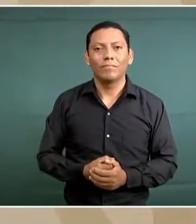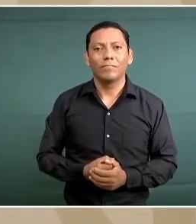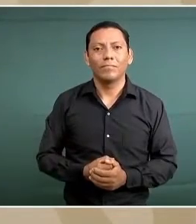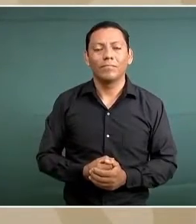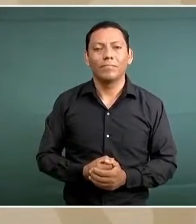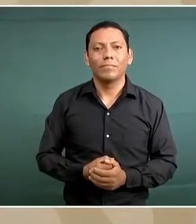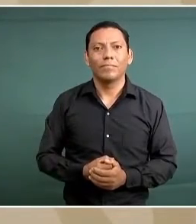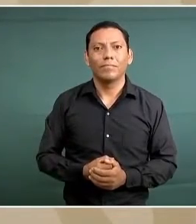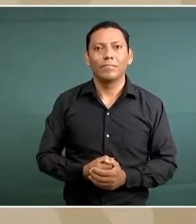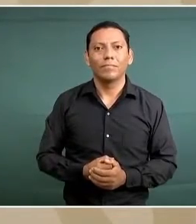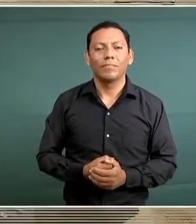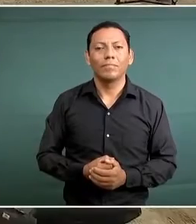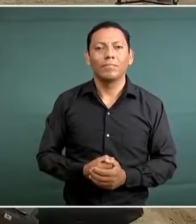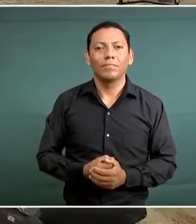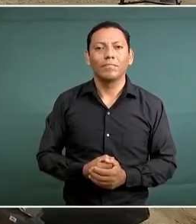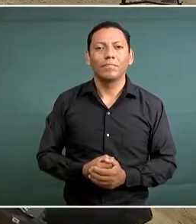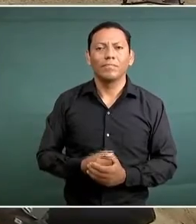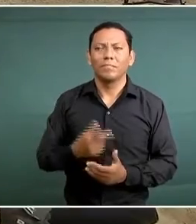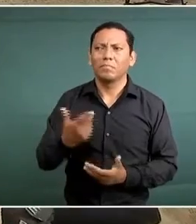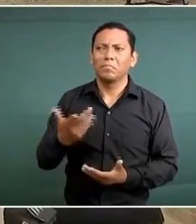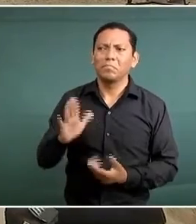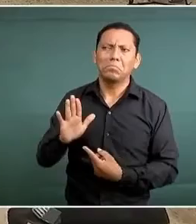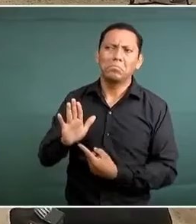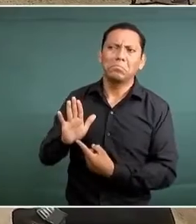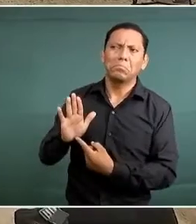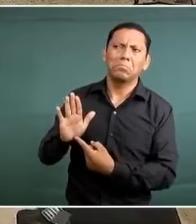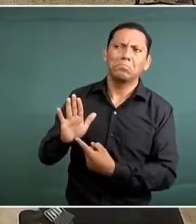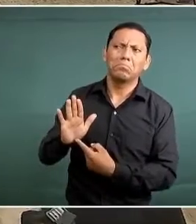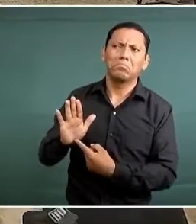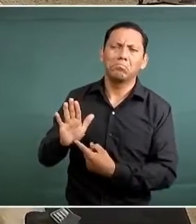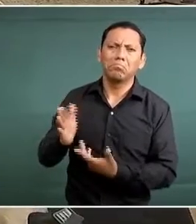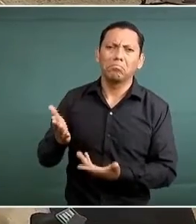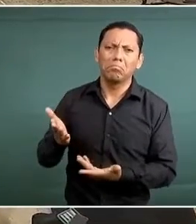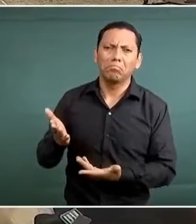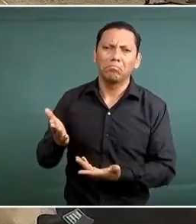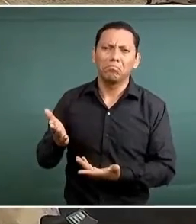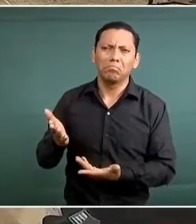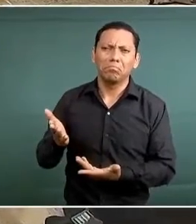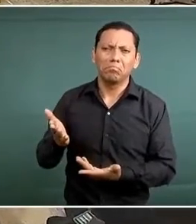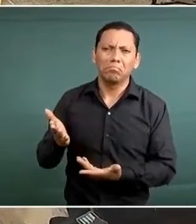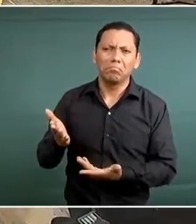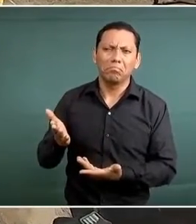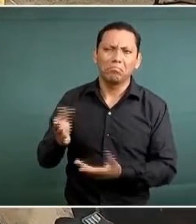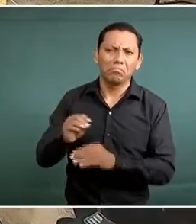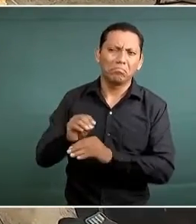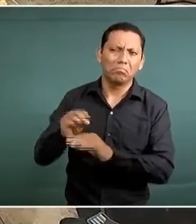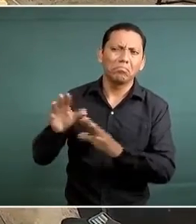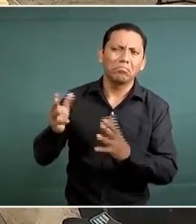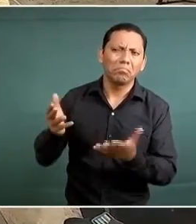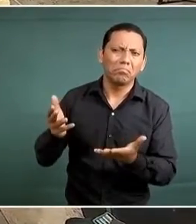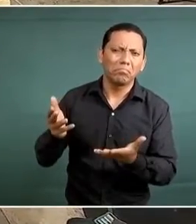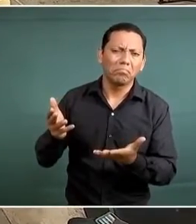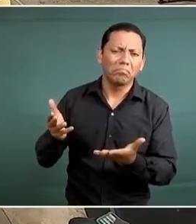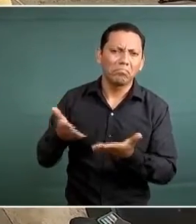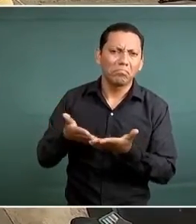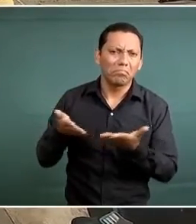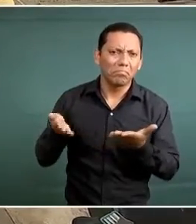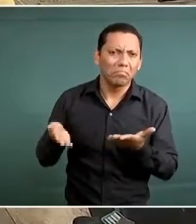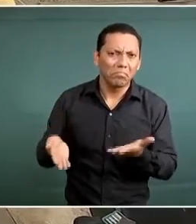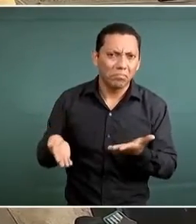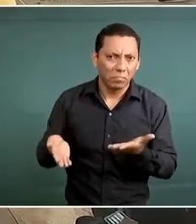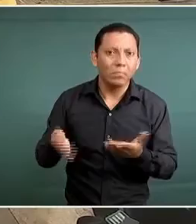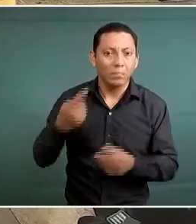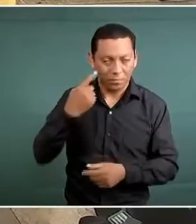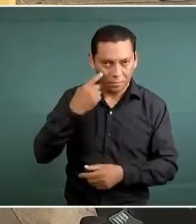esa este tendencia de ahora que se